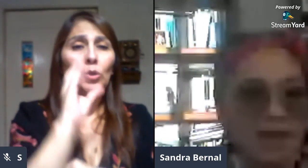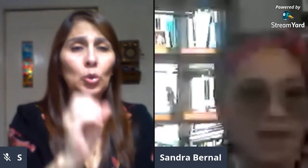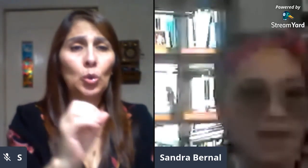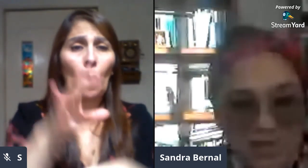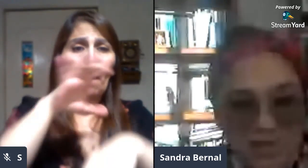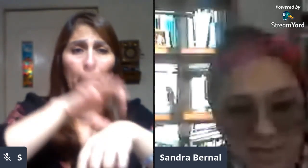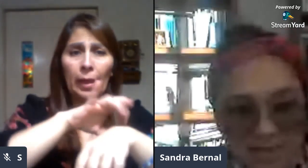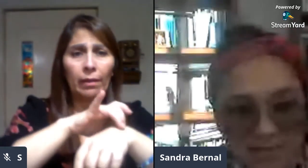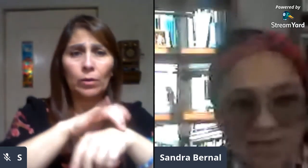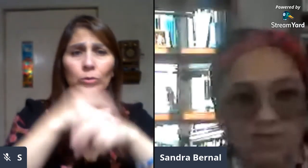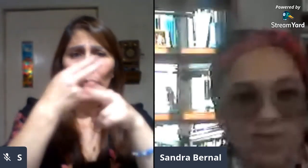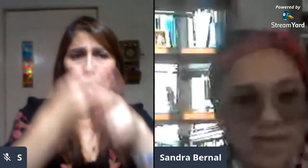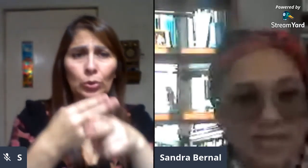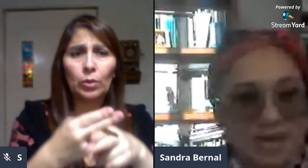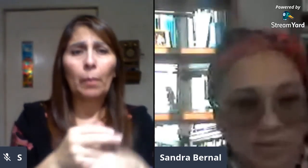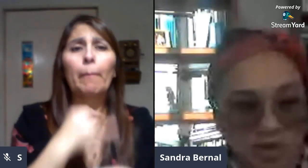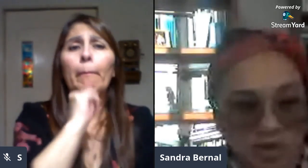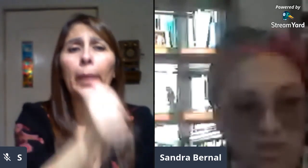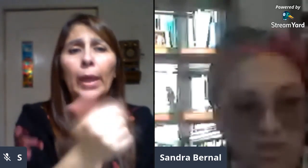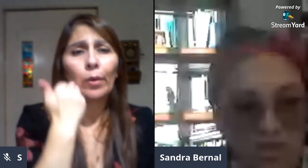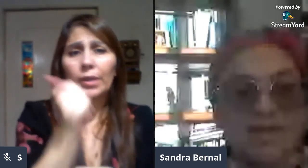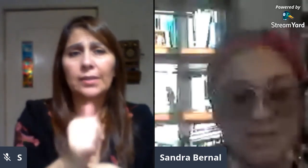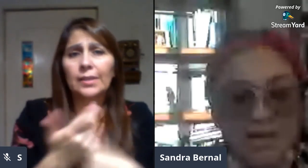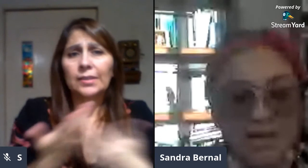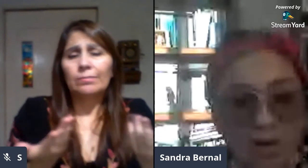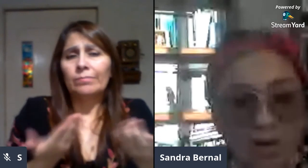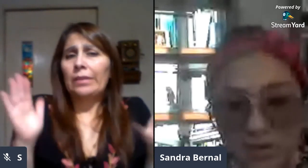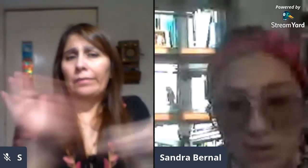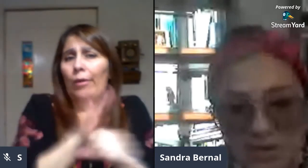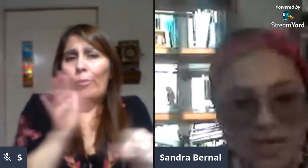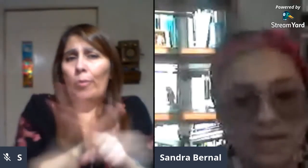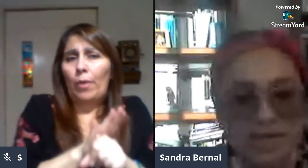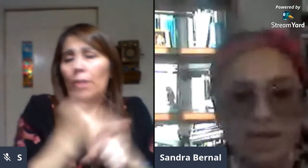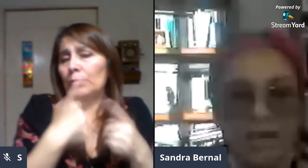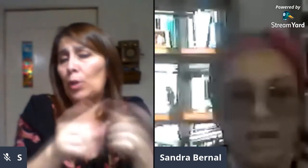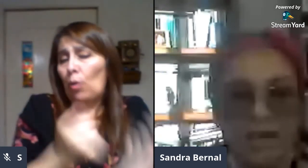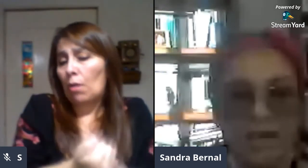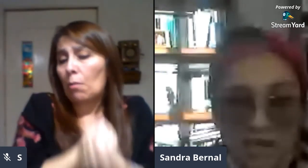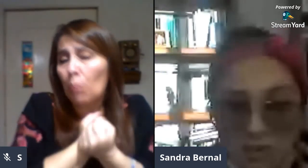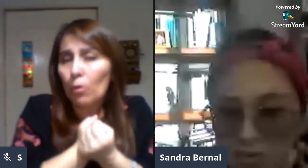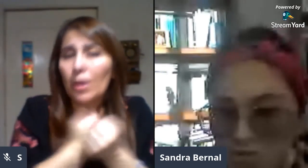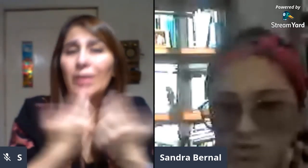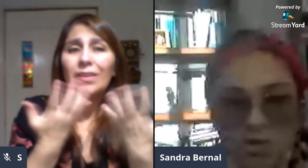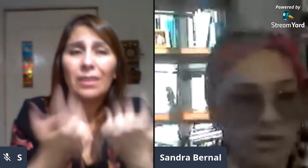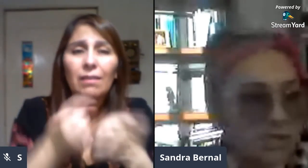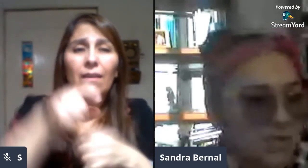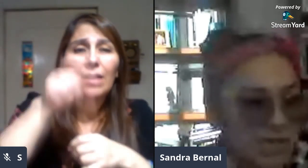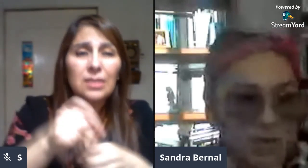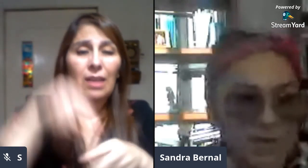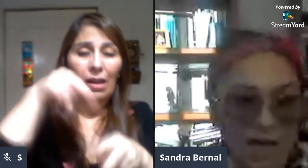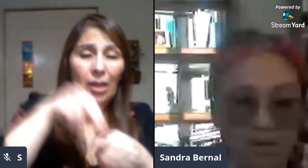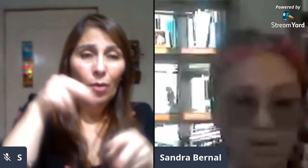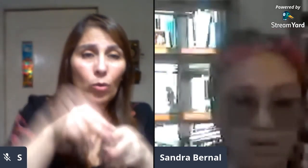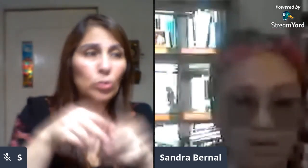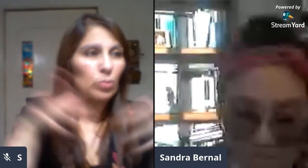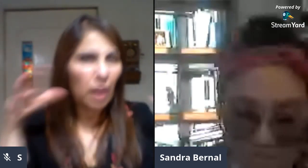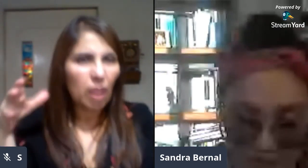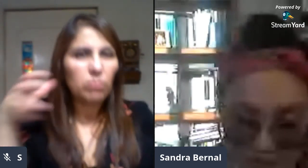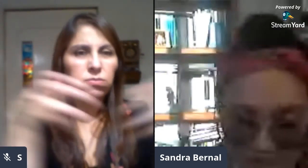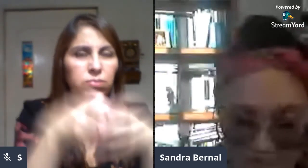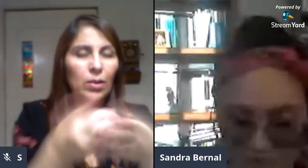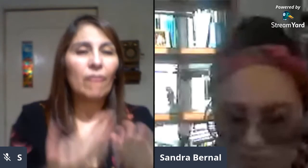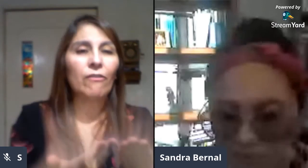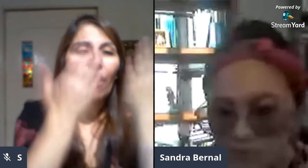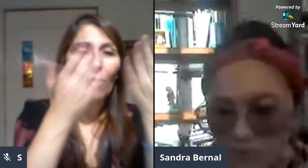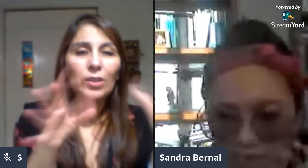mujeres. Pero aún así, dentro de ese amor y esa necesidad de colectivizar los recursos y de colectivizar el cuidado, no han